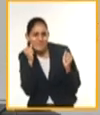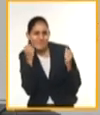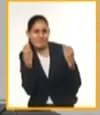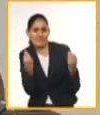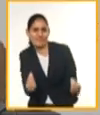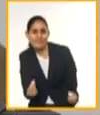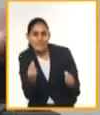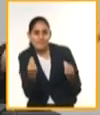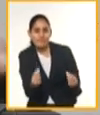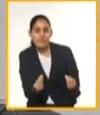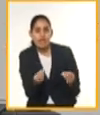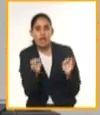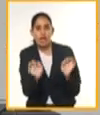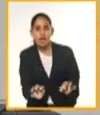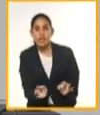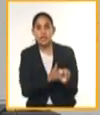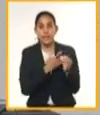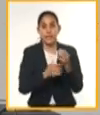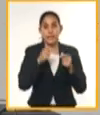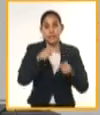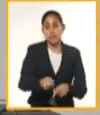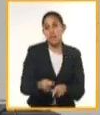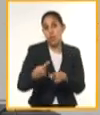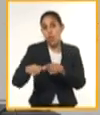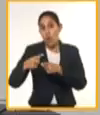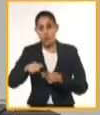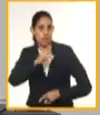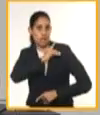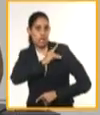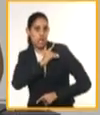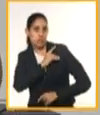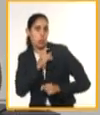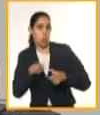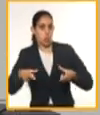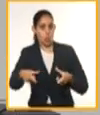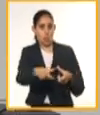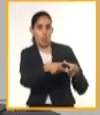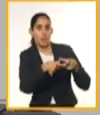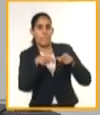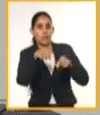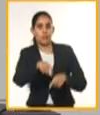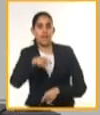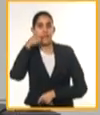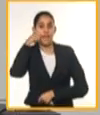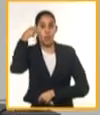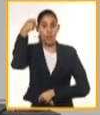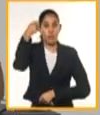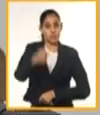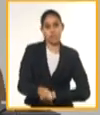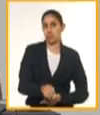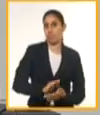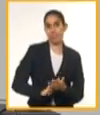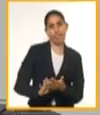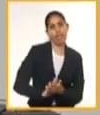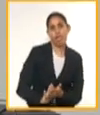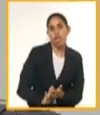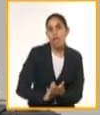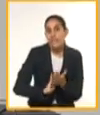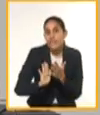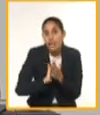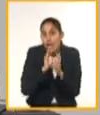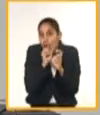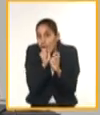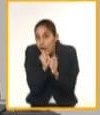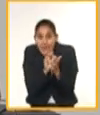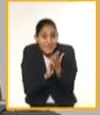pasando? La delegación ucraniana también no daba crédito. Y lo más importante, y tú lo mencionaste cuando